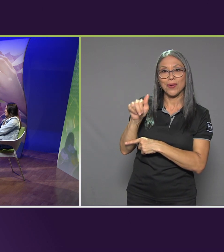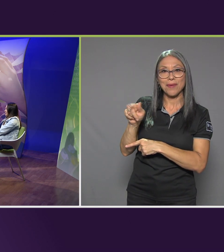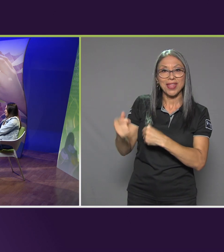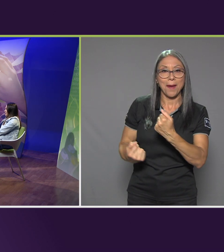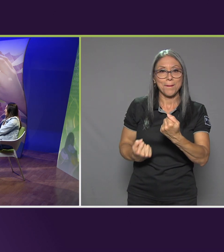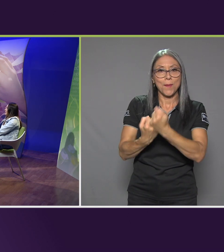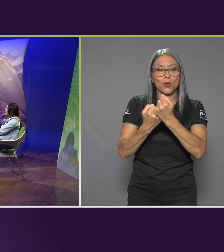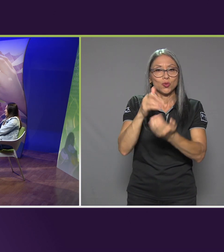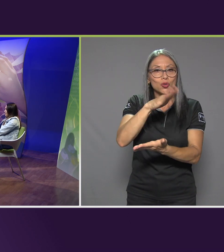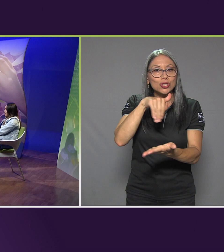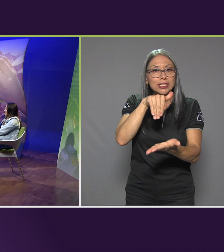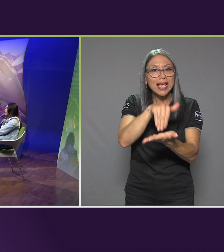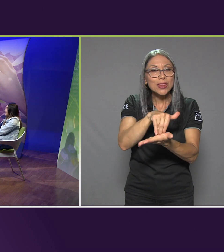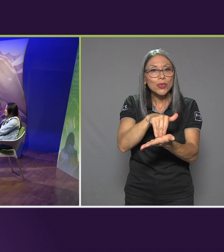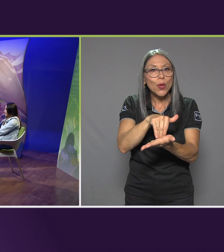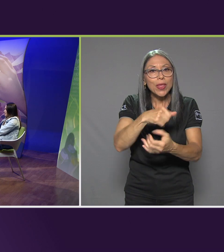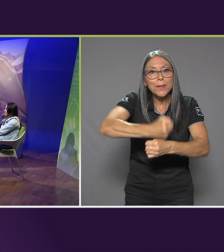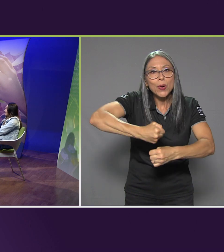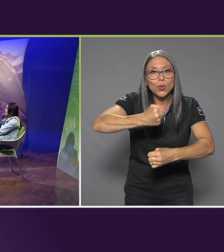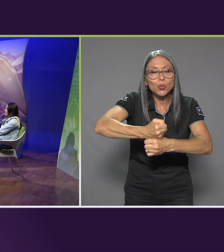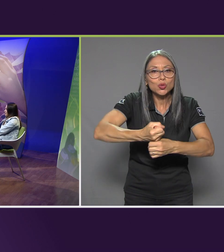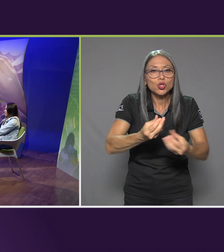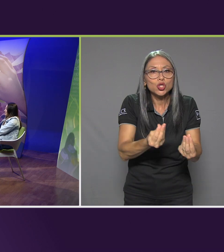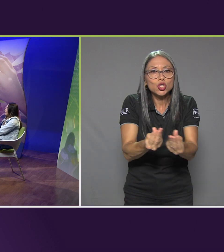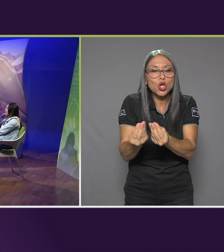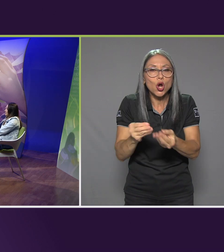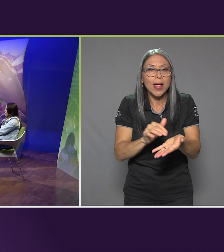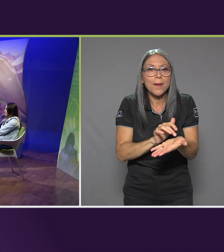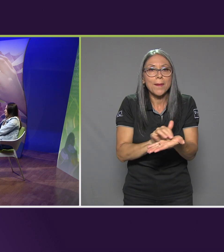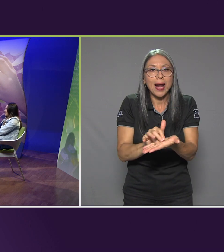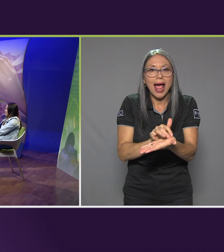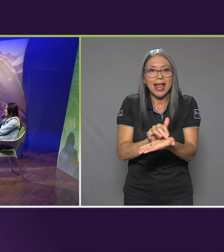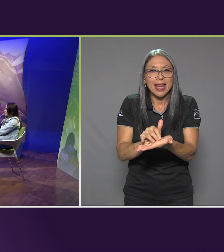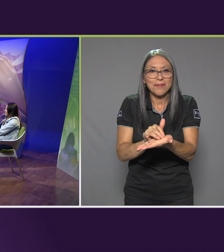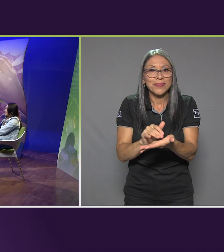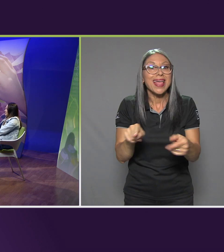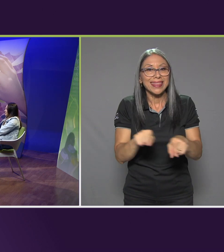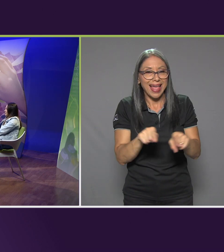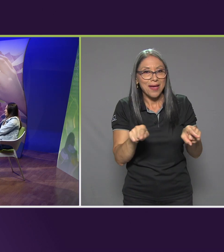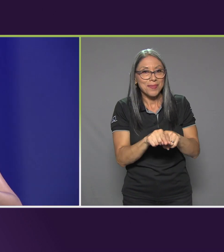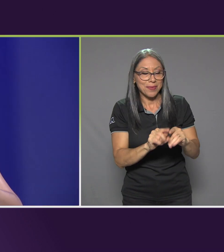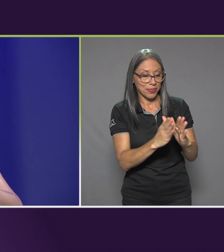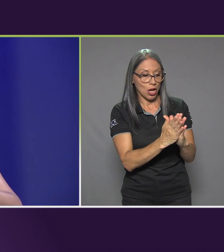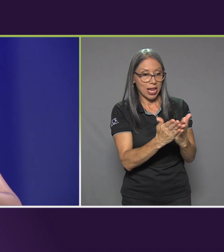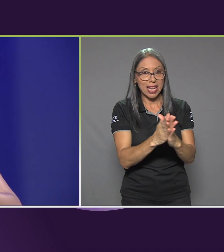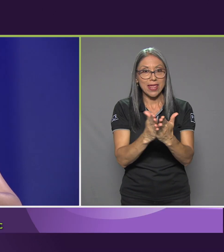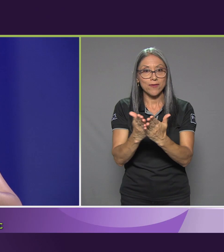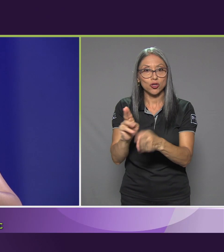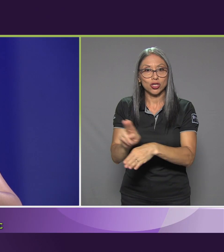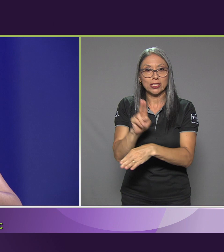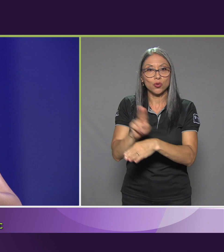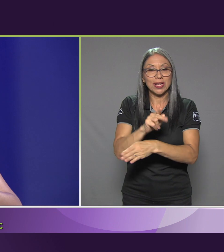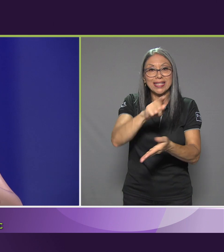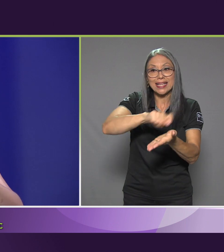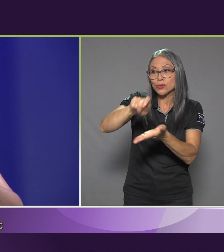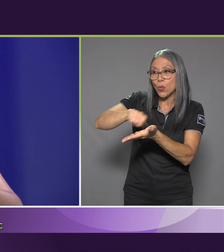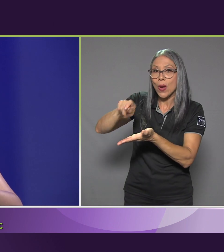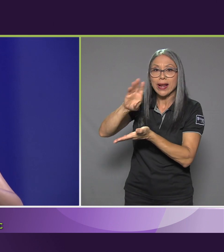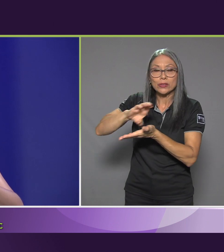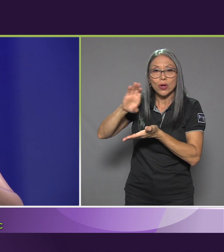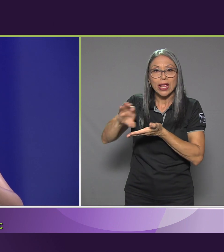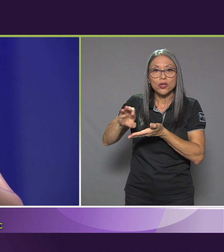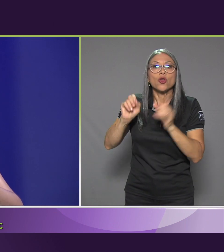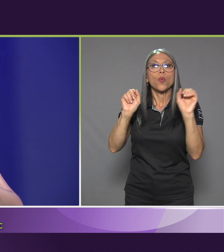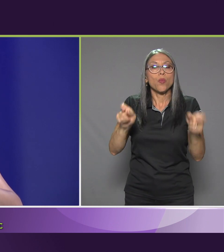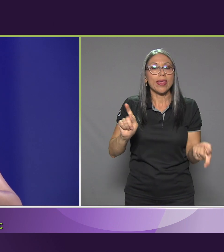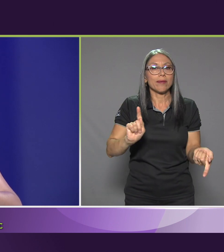de Producción en Braille, que también da la oportunidad de que se adapten los libros que se utilizan en los centros educativos y que puedan